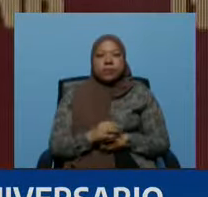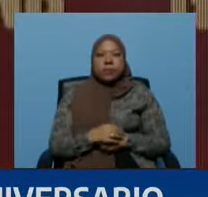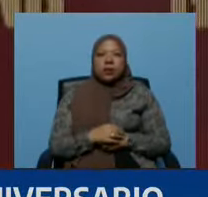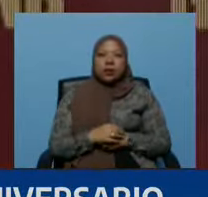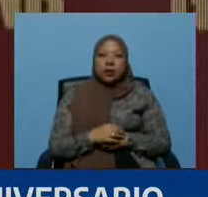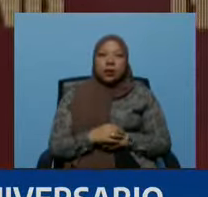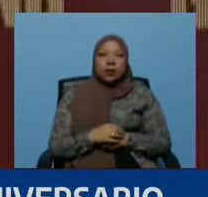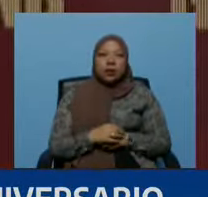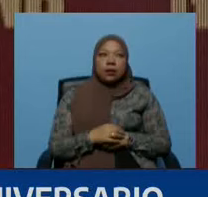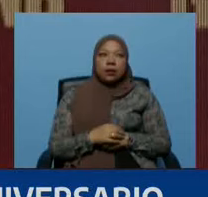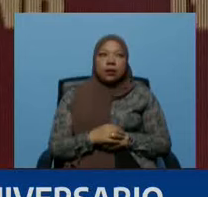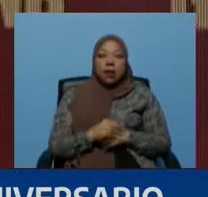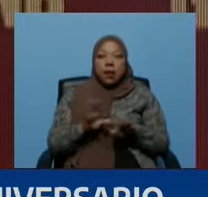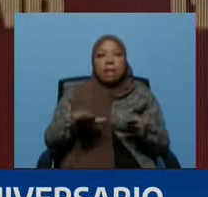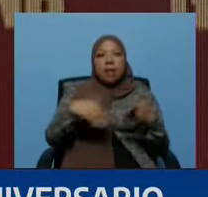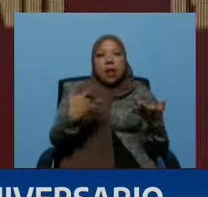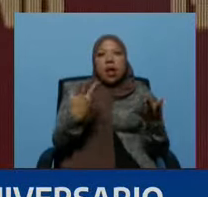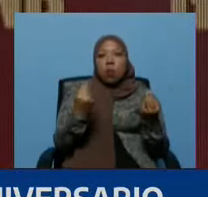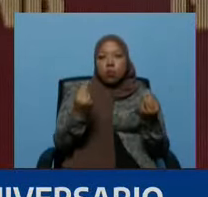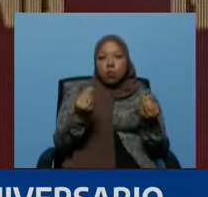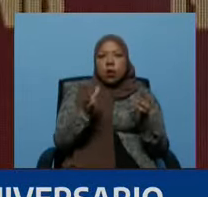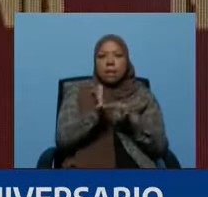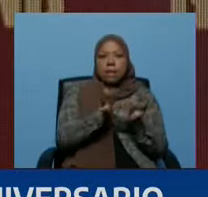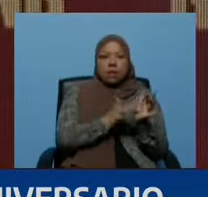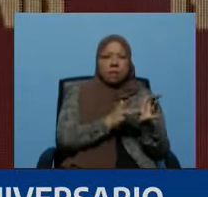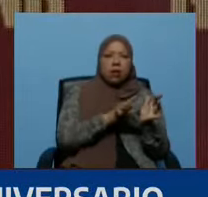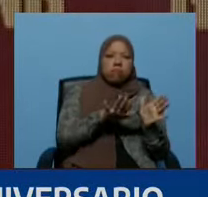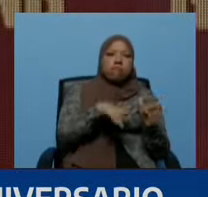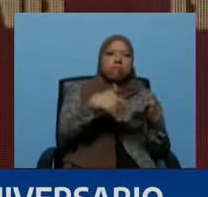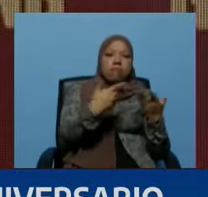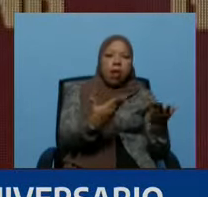Me han regalado varias Biblias.